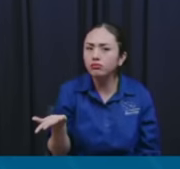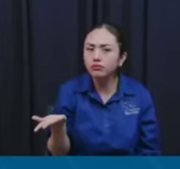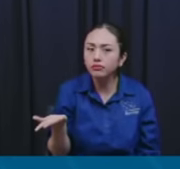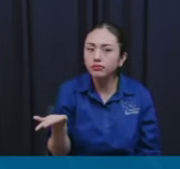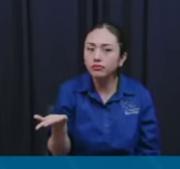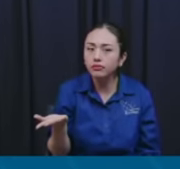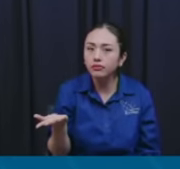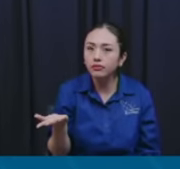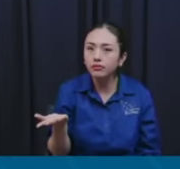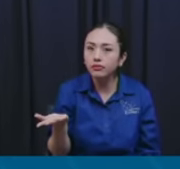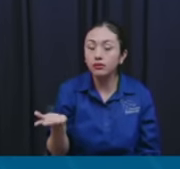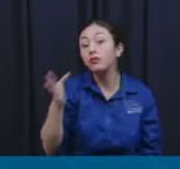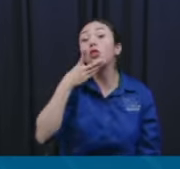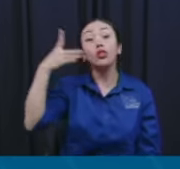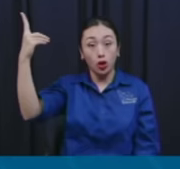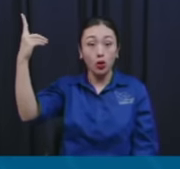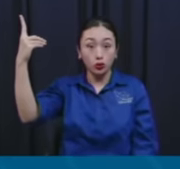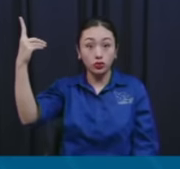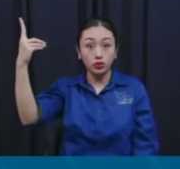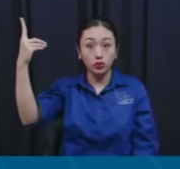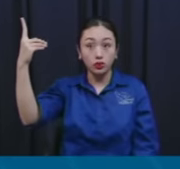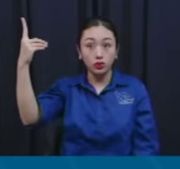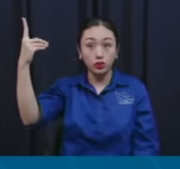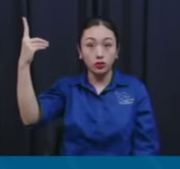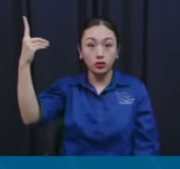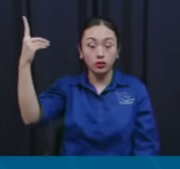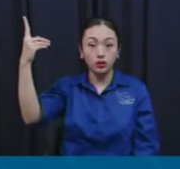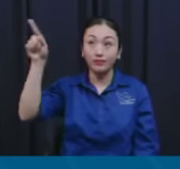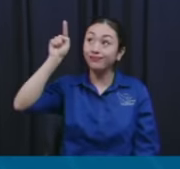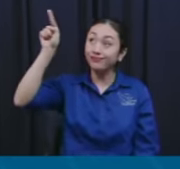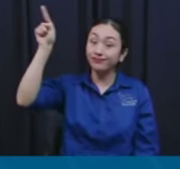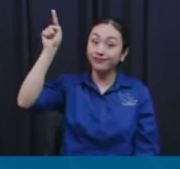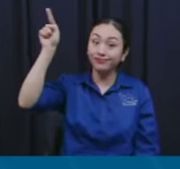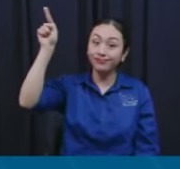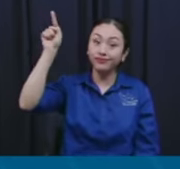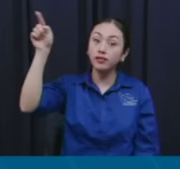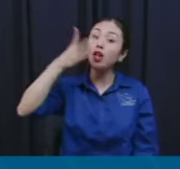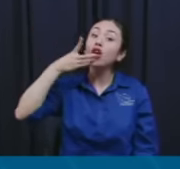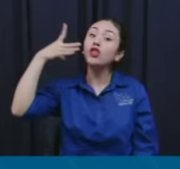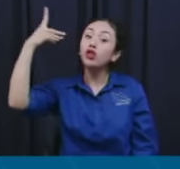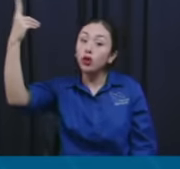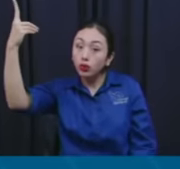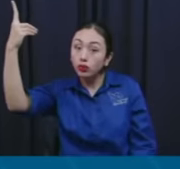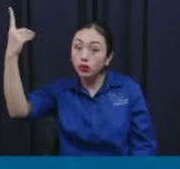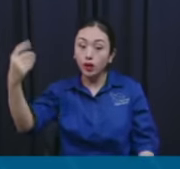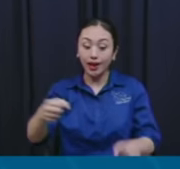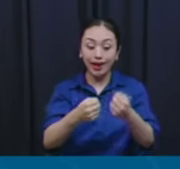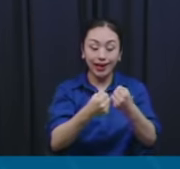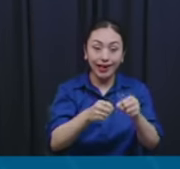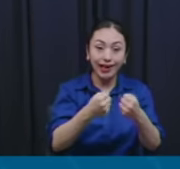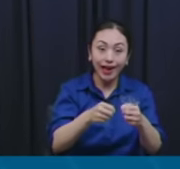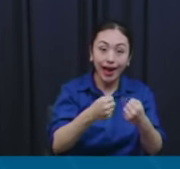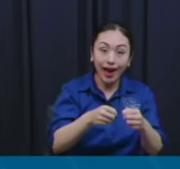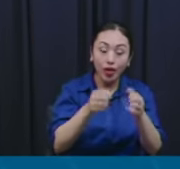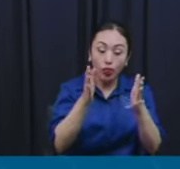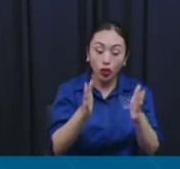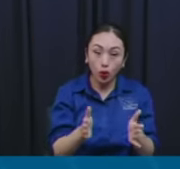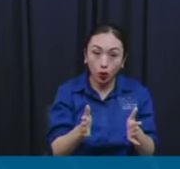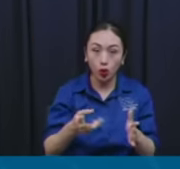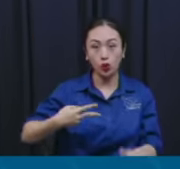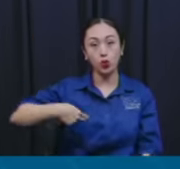dije Dios vaya el jefe pues el creador nuestro